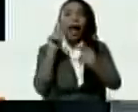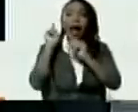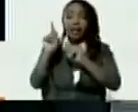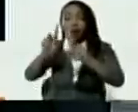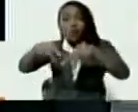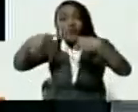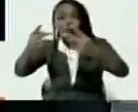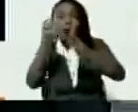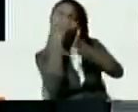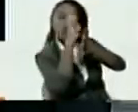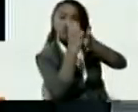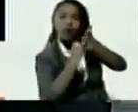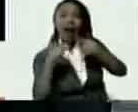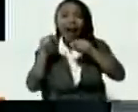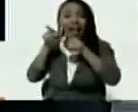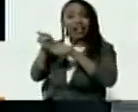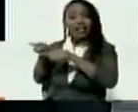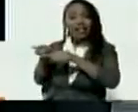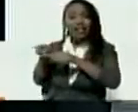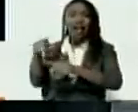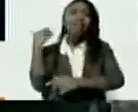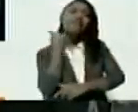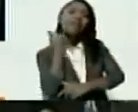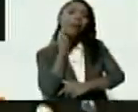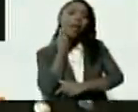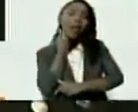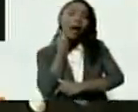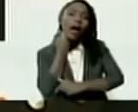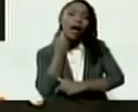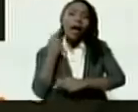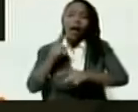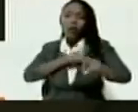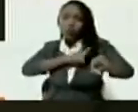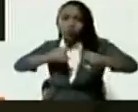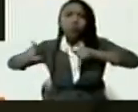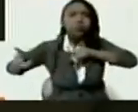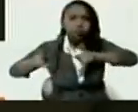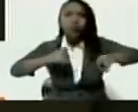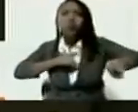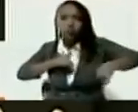nuevas etapas de esta pandemia en coordinación